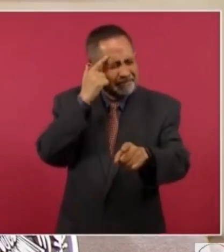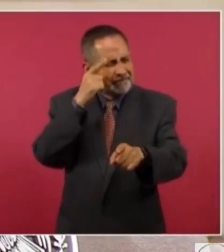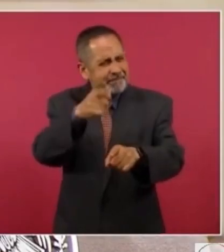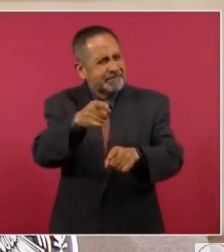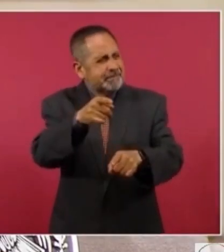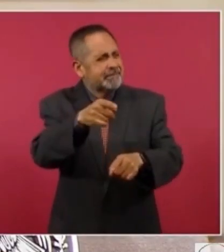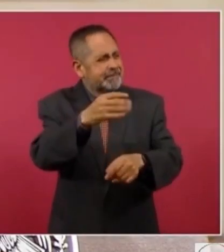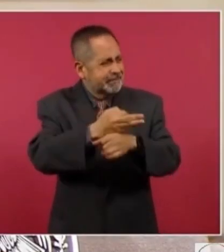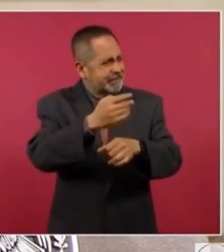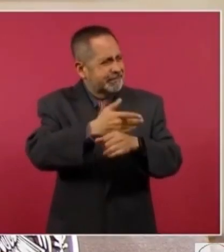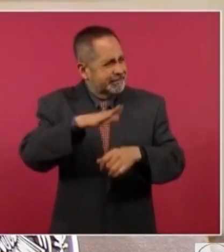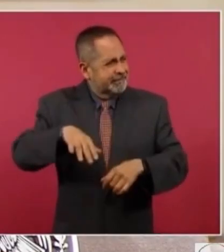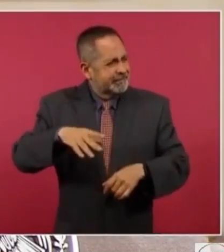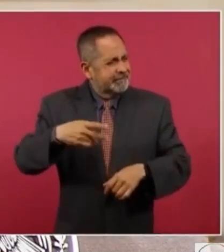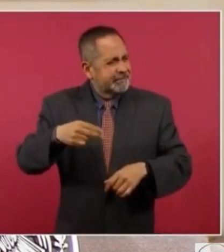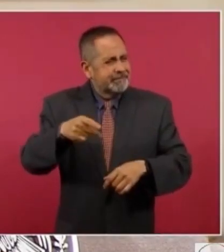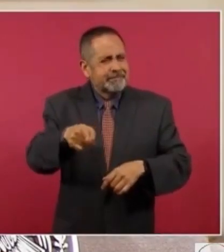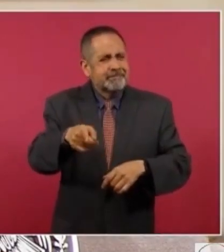mencionado,